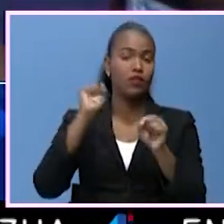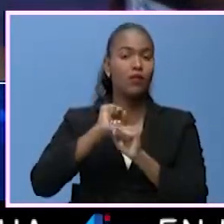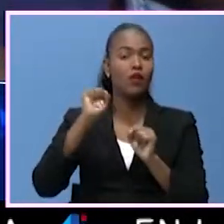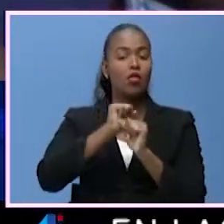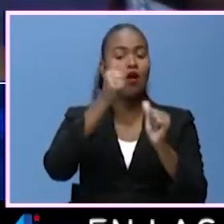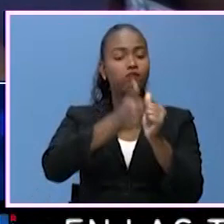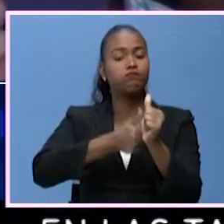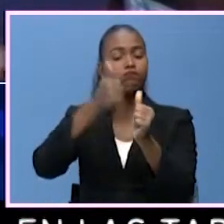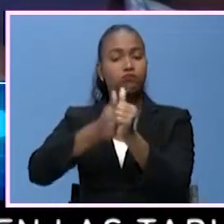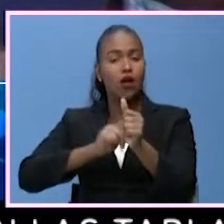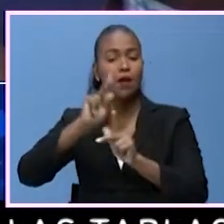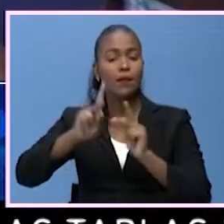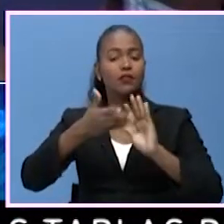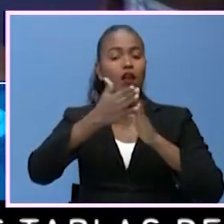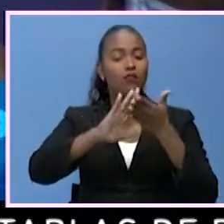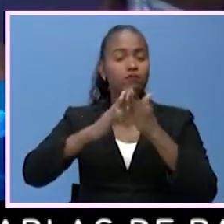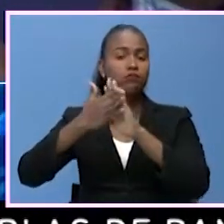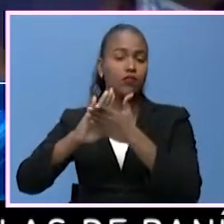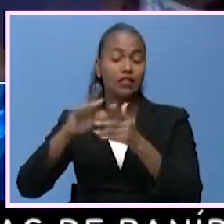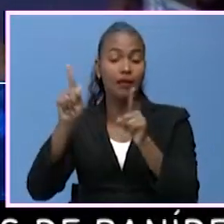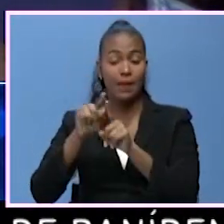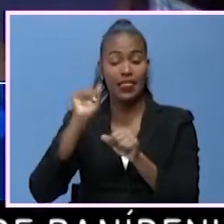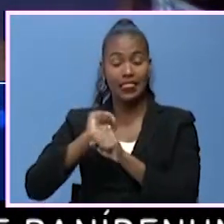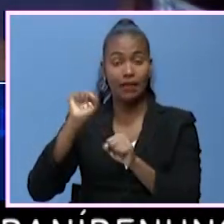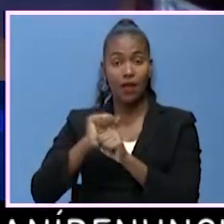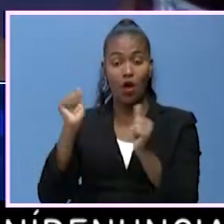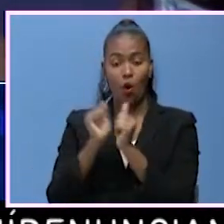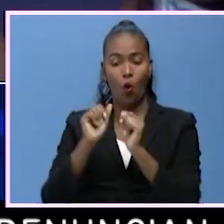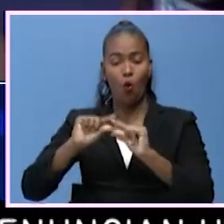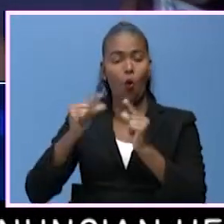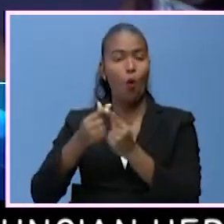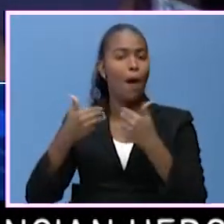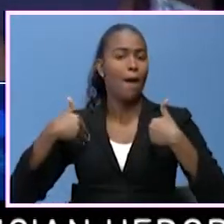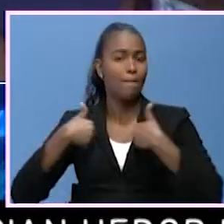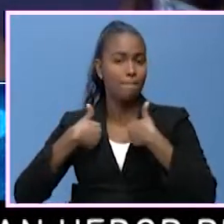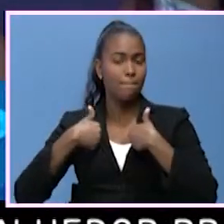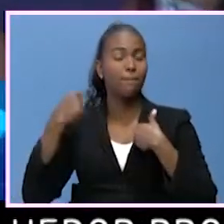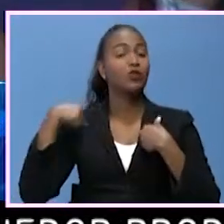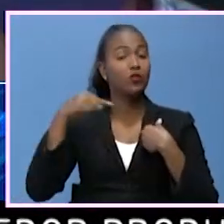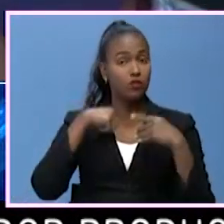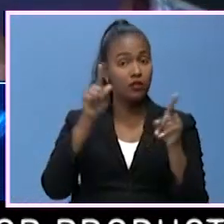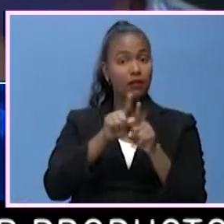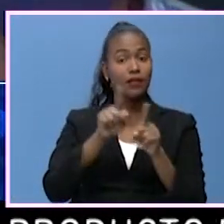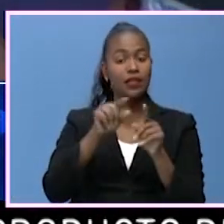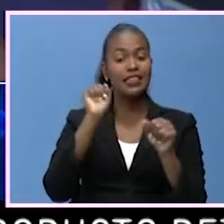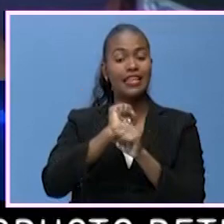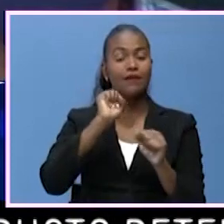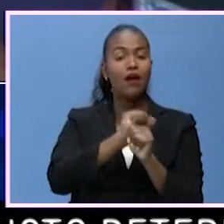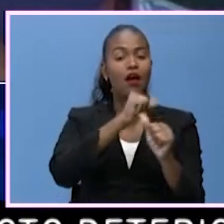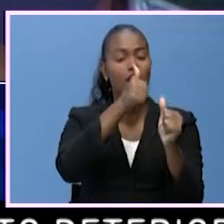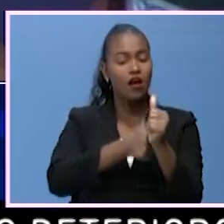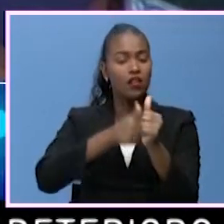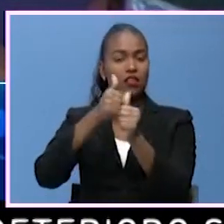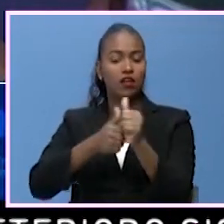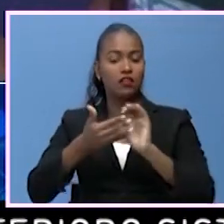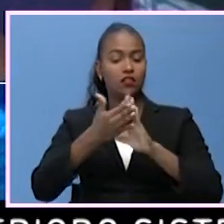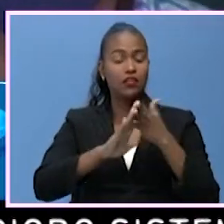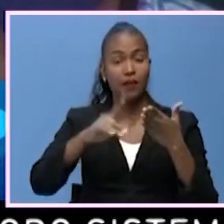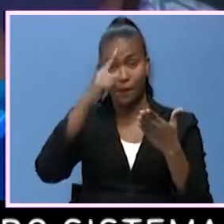sector, así como trabajamos con el sector avícola, estamos trabajando con cada sector para